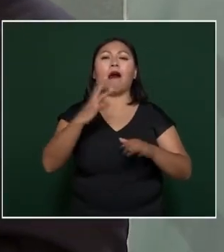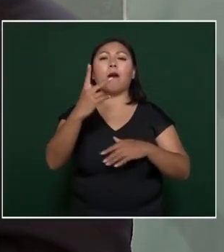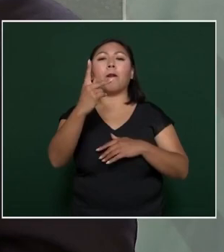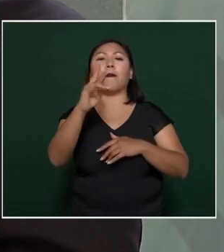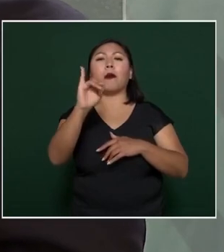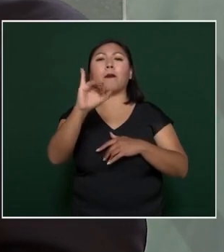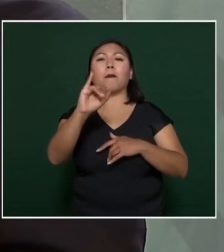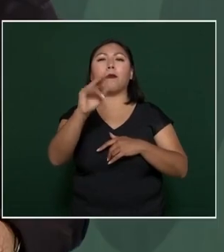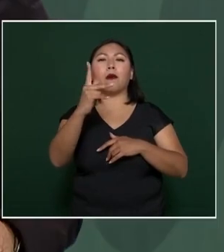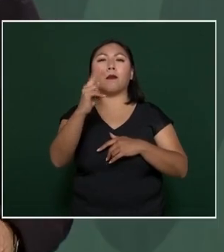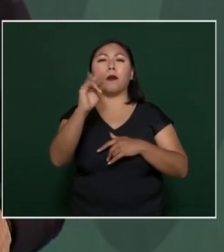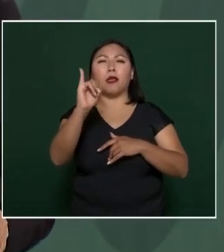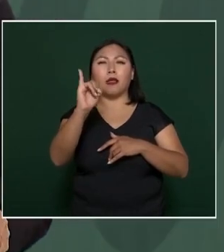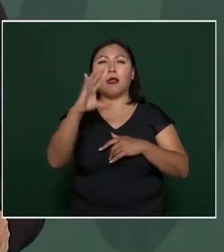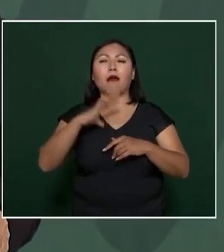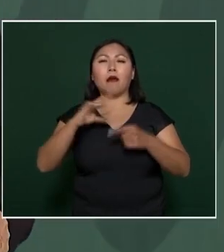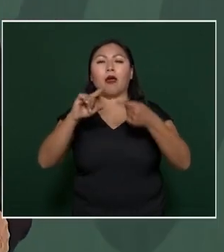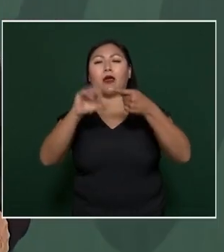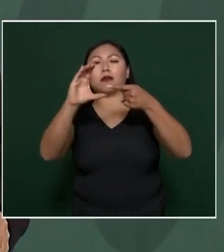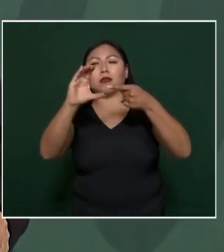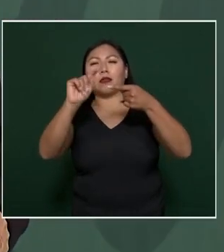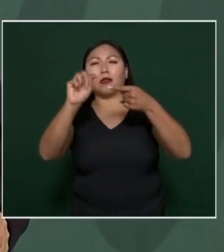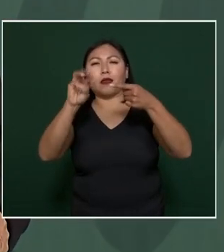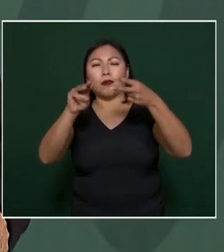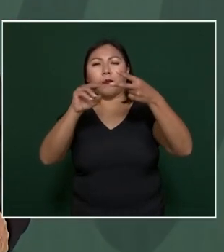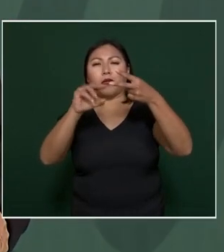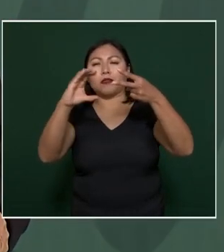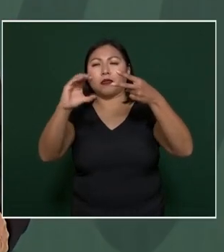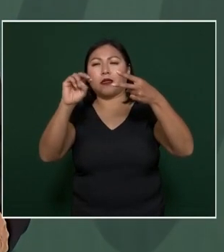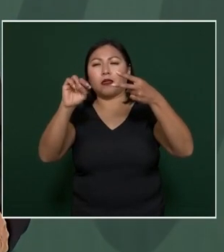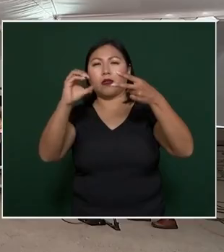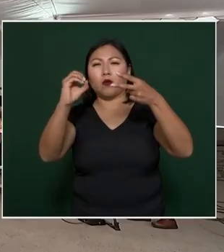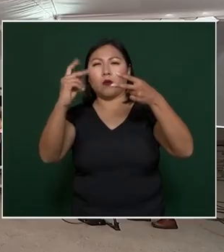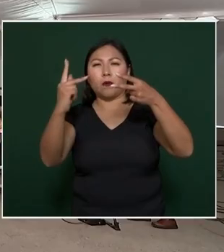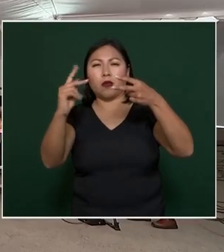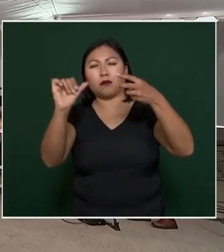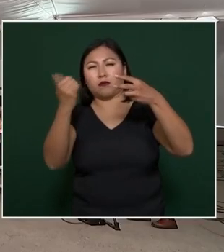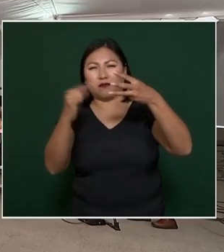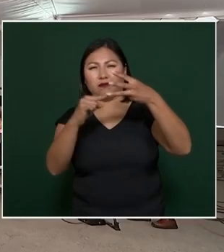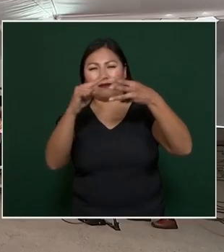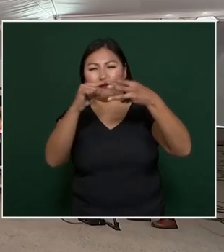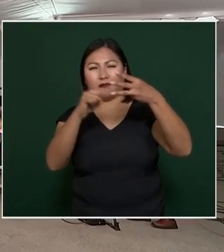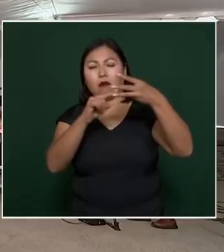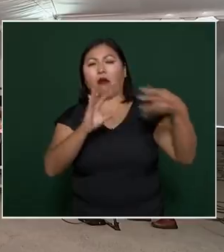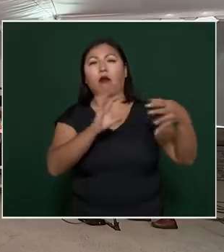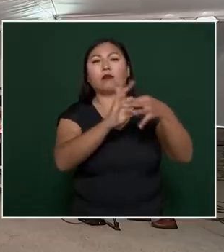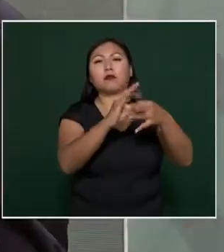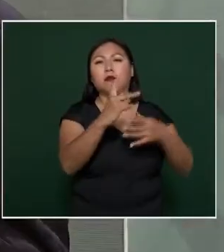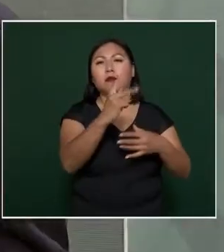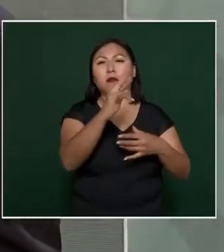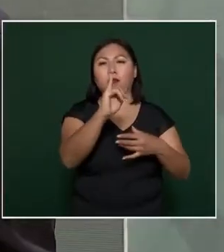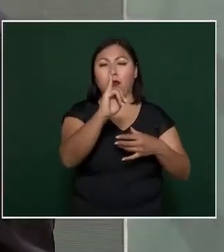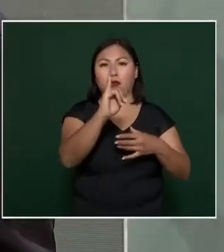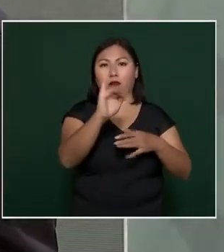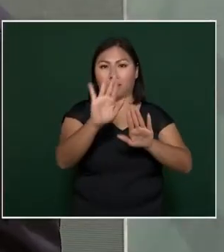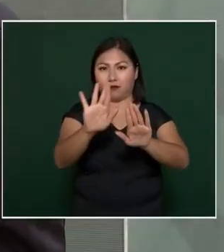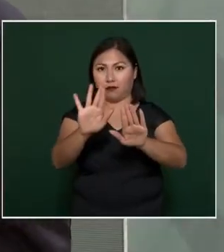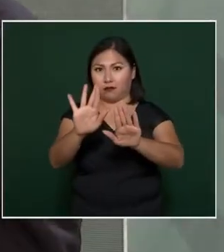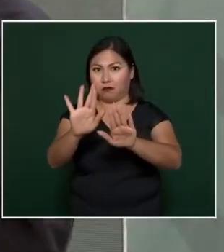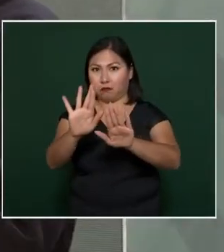CNC y cnop entonces en el pan Aparentemente no